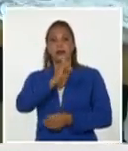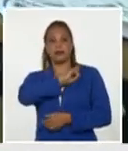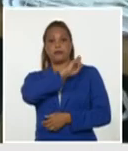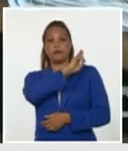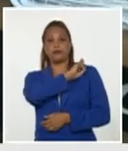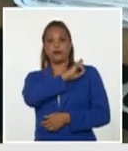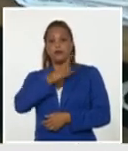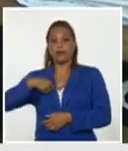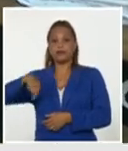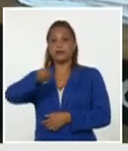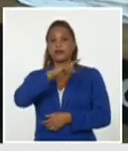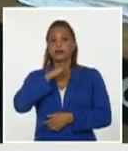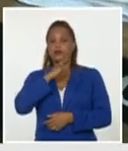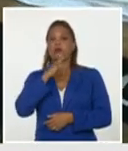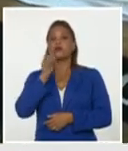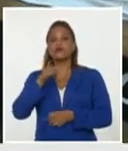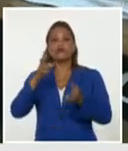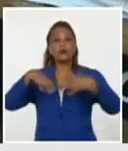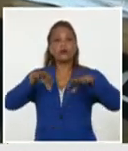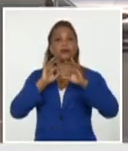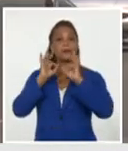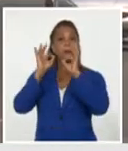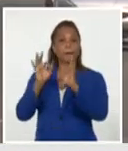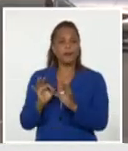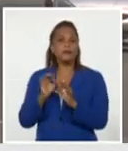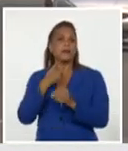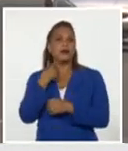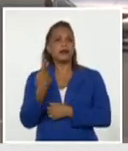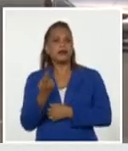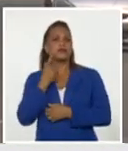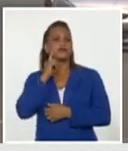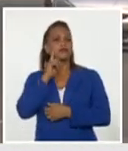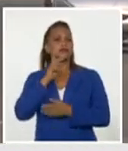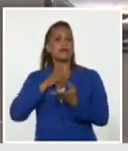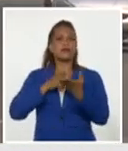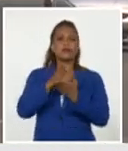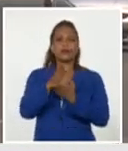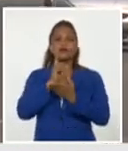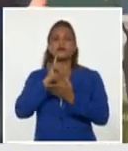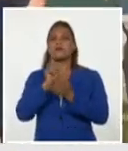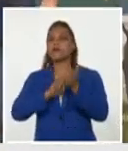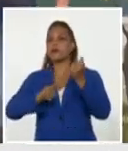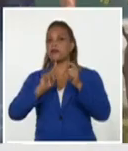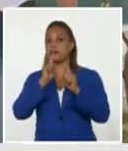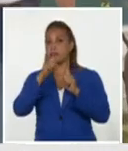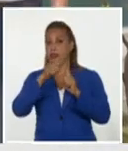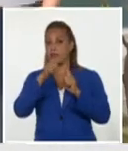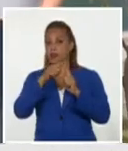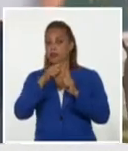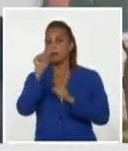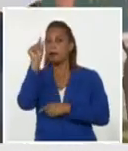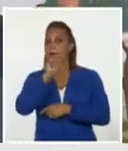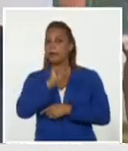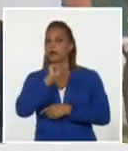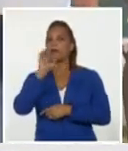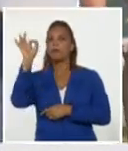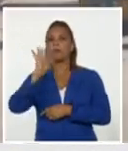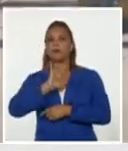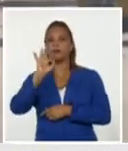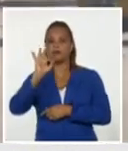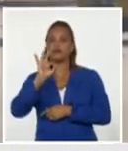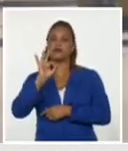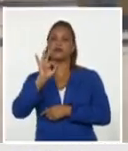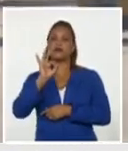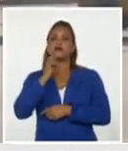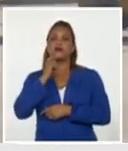escenario epidemiológico complejo permite siga esta como una de las provincias de menor tasa de incidencia por COVID-19 en